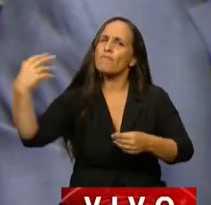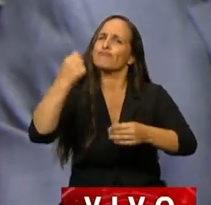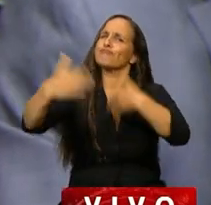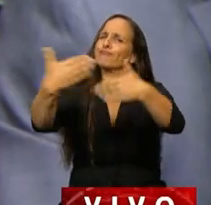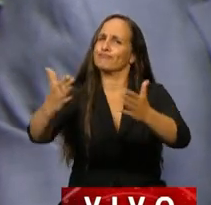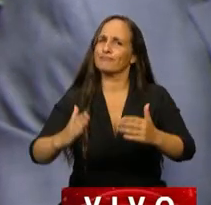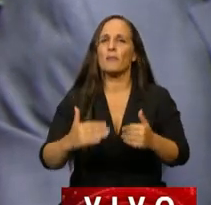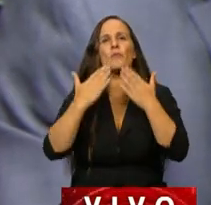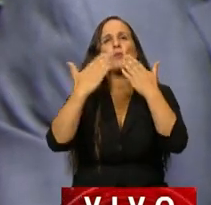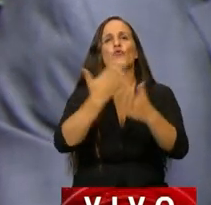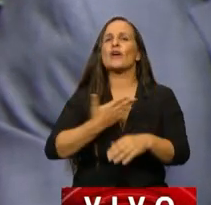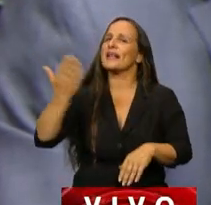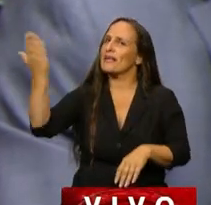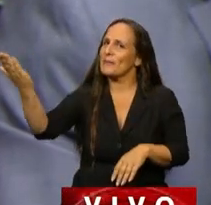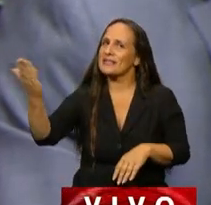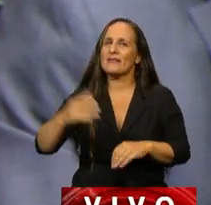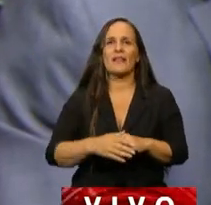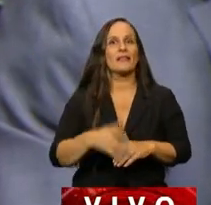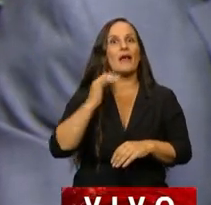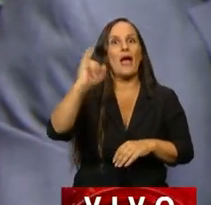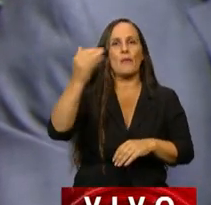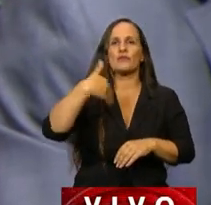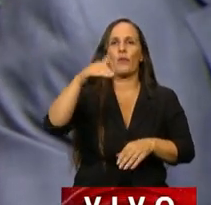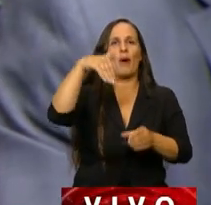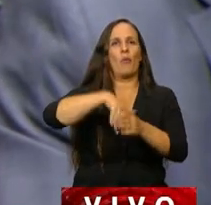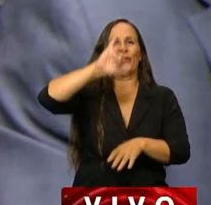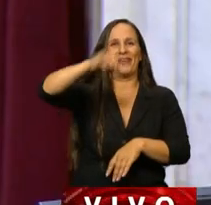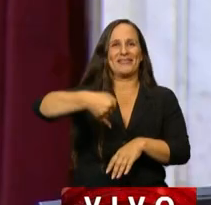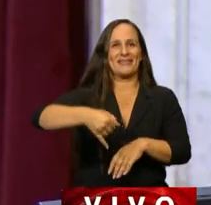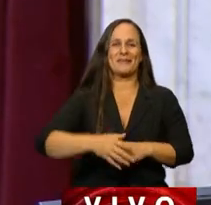gracias, señor presidente, y adelanto mi voto positivo.